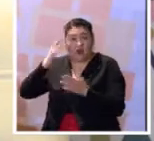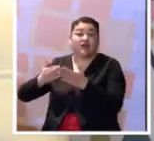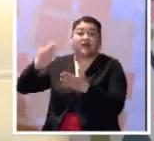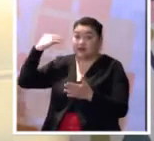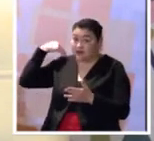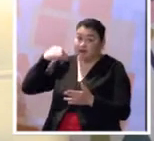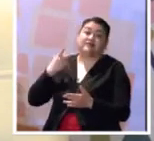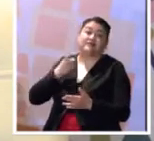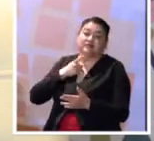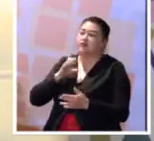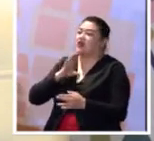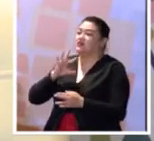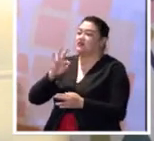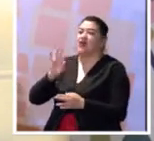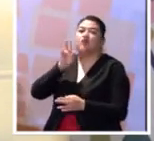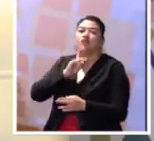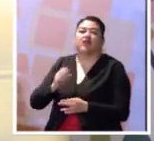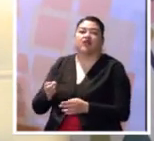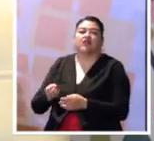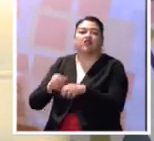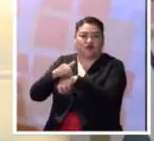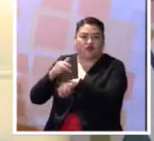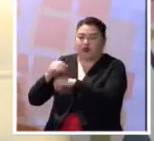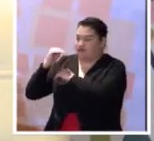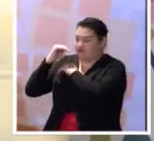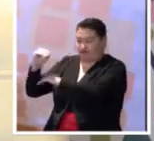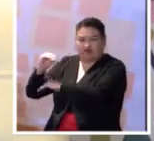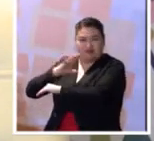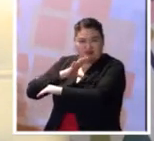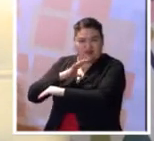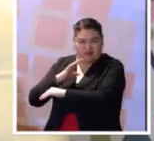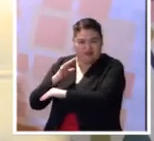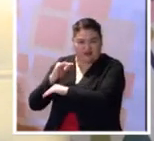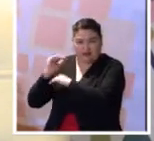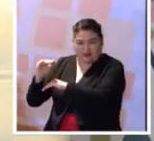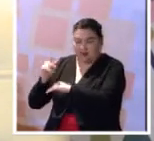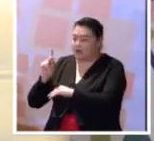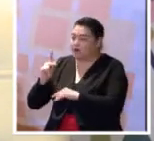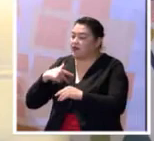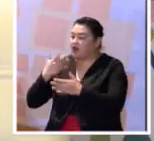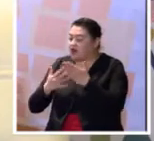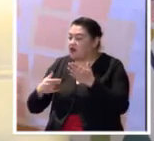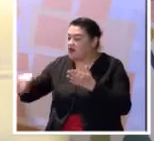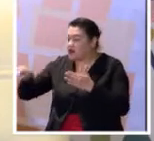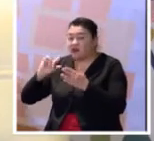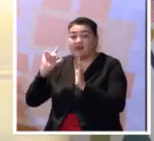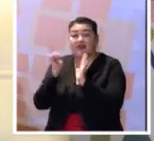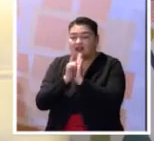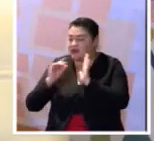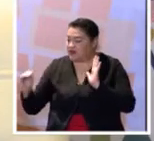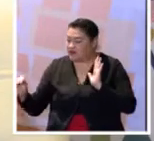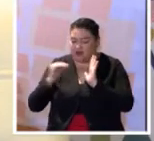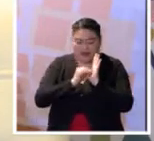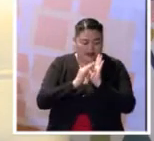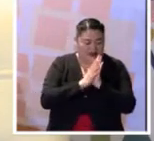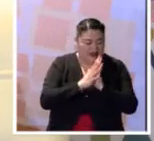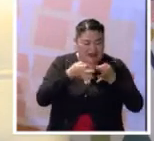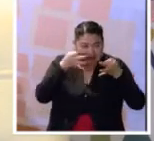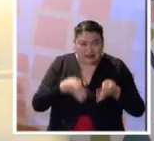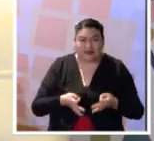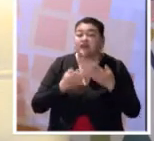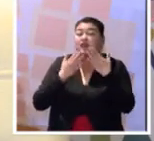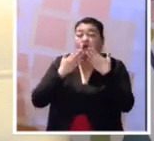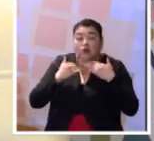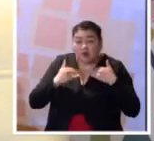tenían garantías, entonces ya se establecen muchas garantías en la norma. Pero cuando estas garantías no están tan explicitadas, yo creo, y soy